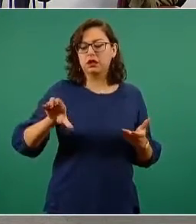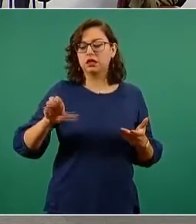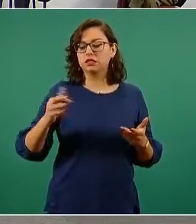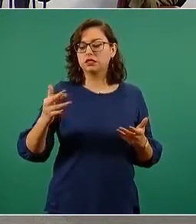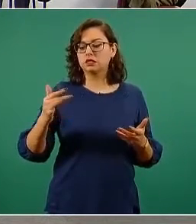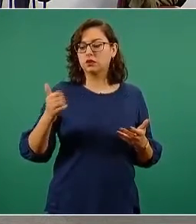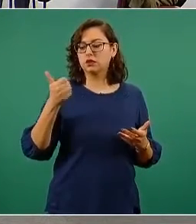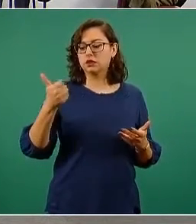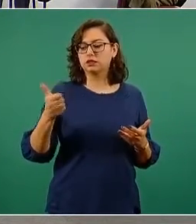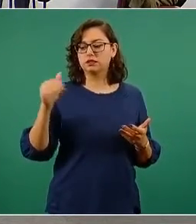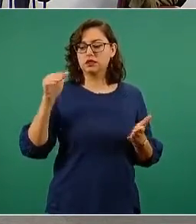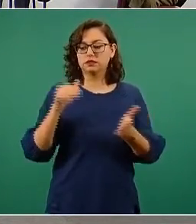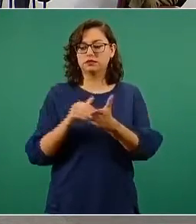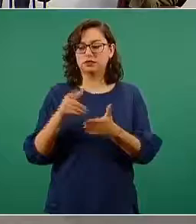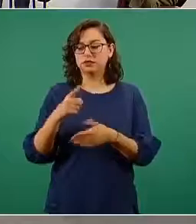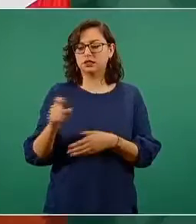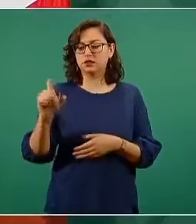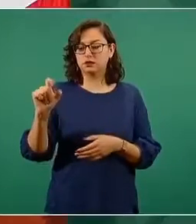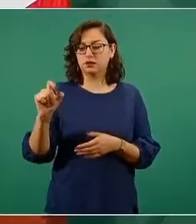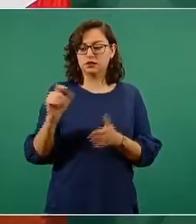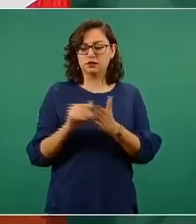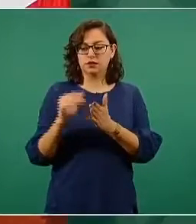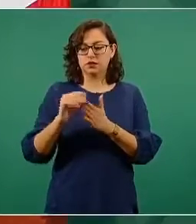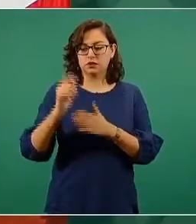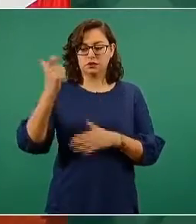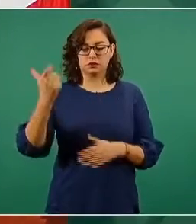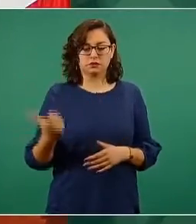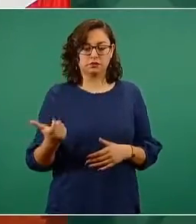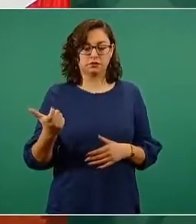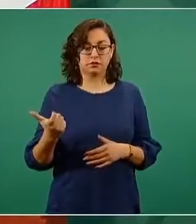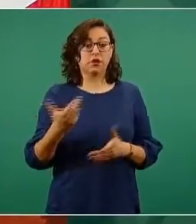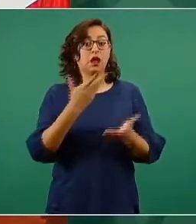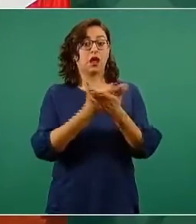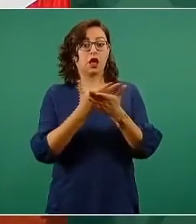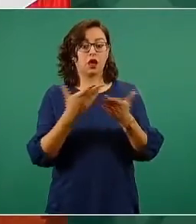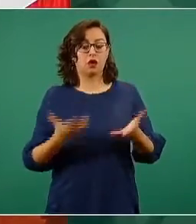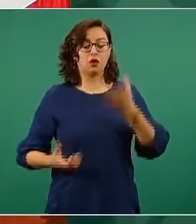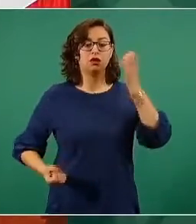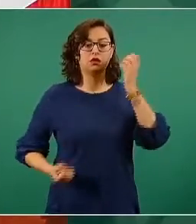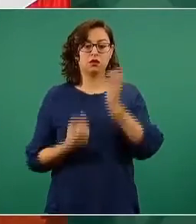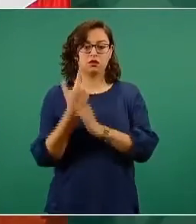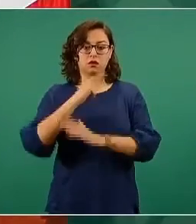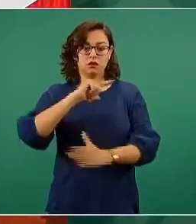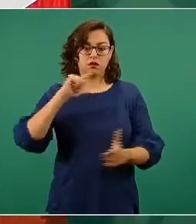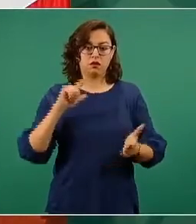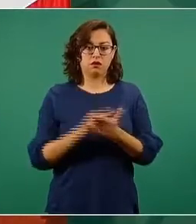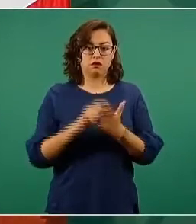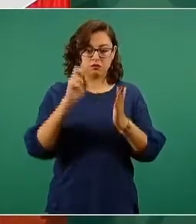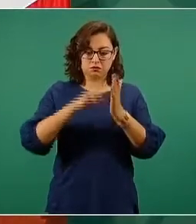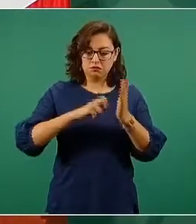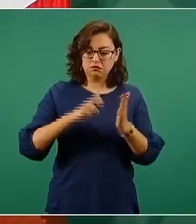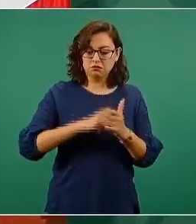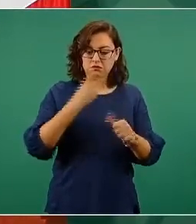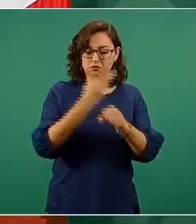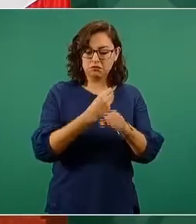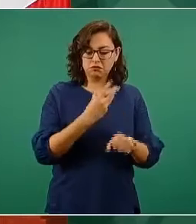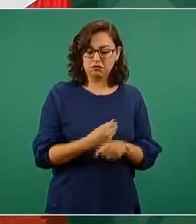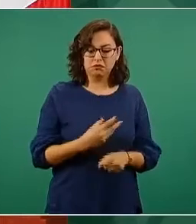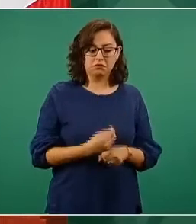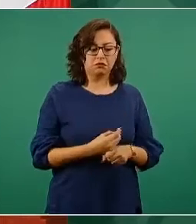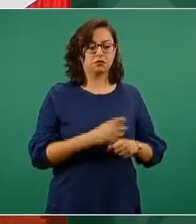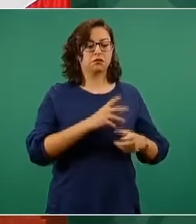56,120 millones de pesos. Con esta reforma, el reparto de